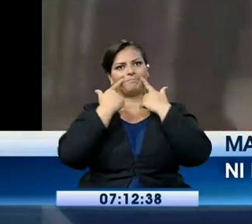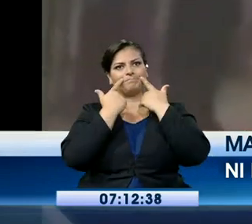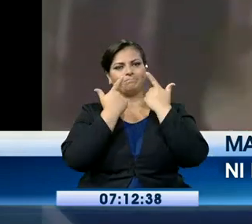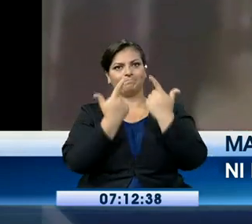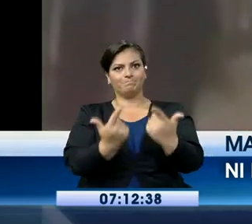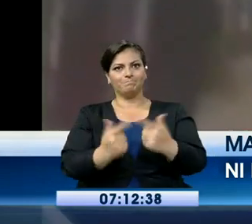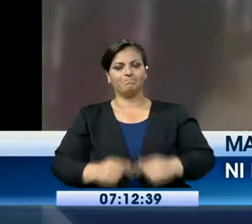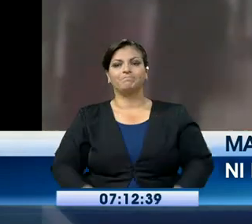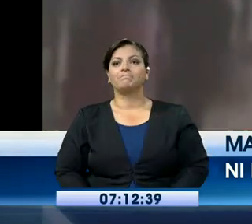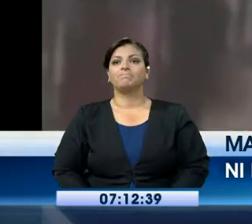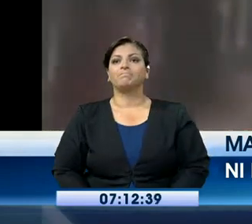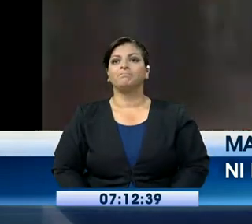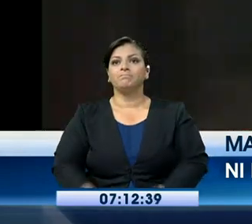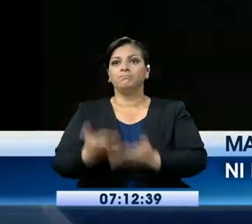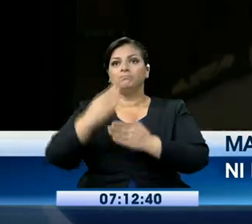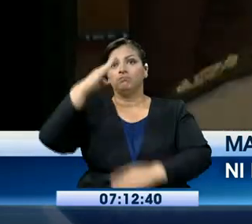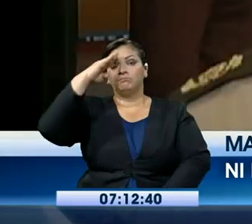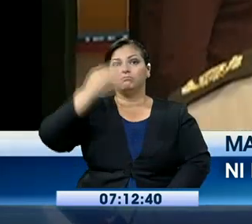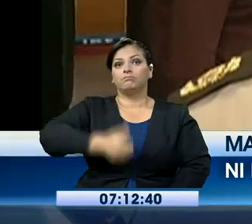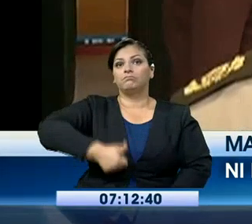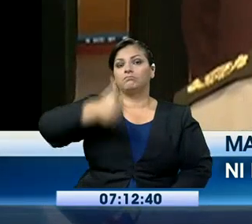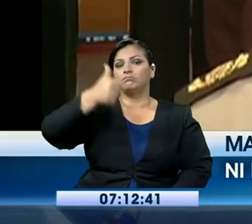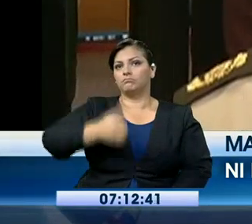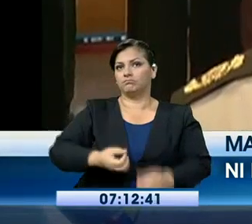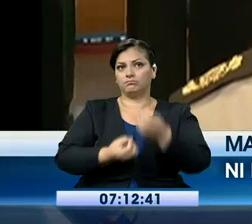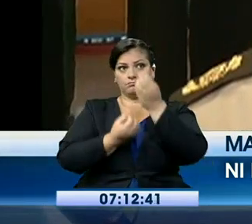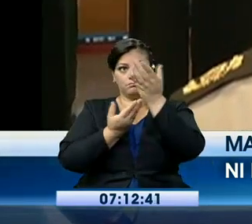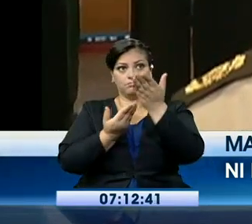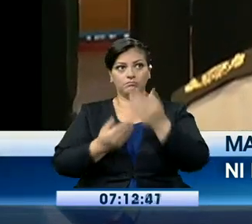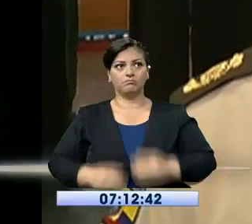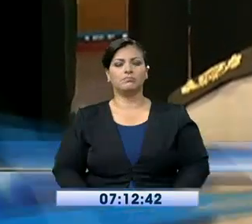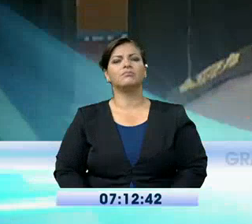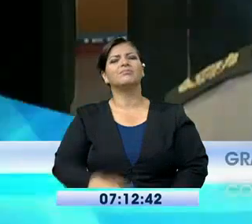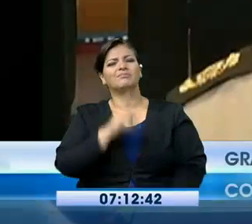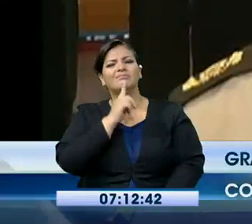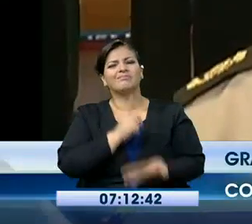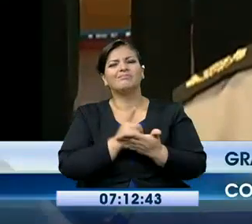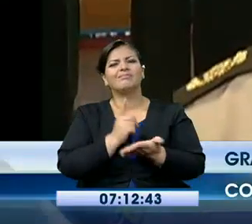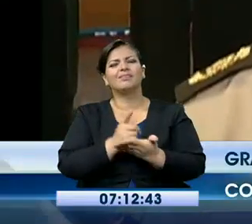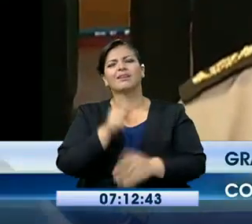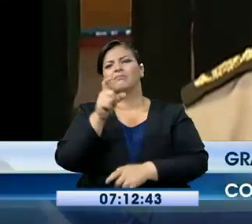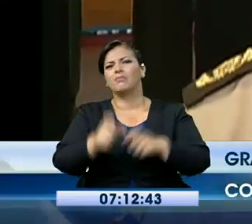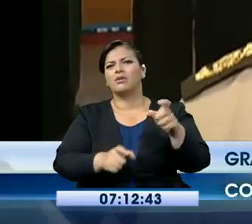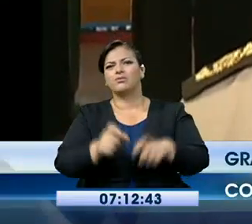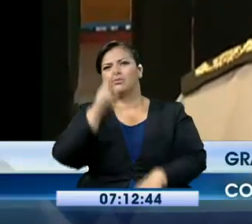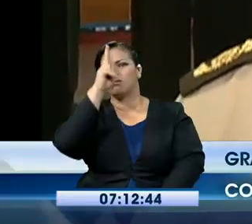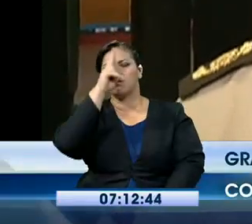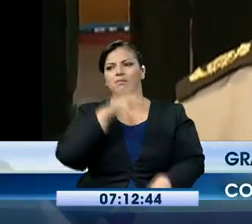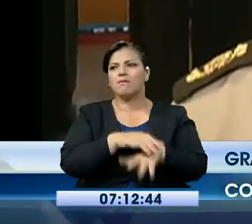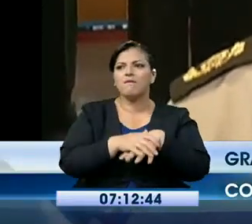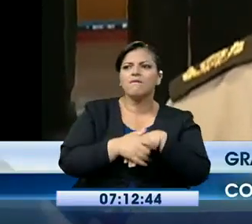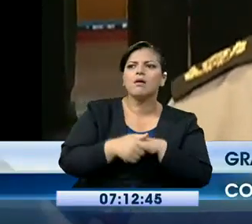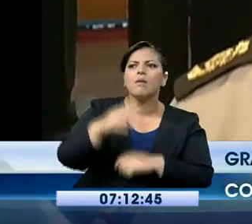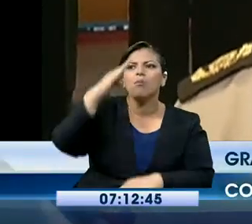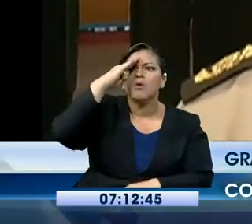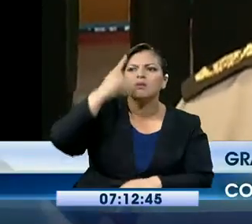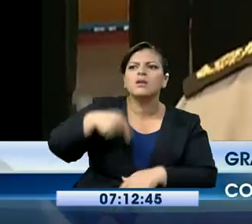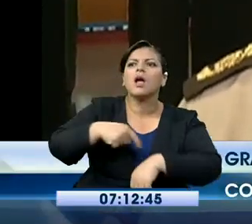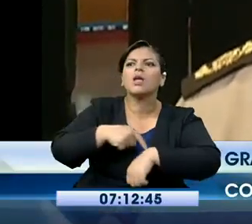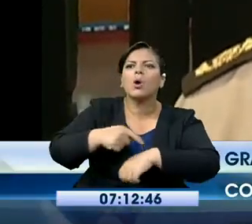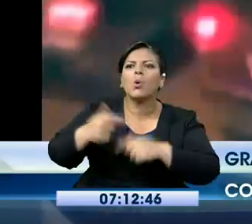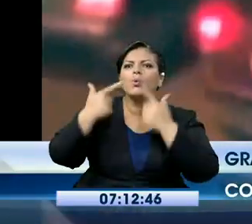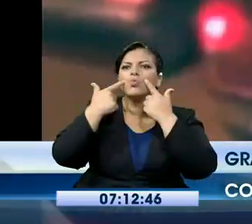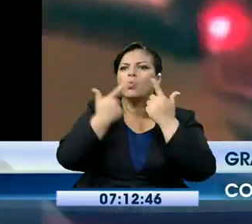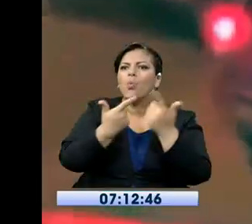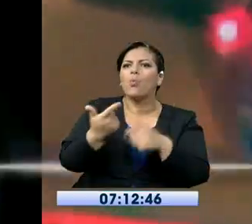es intermitente, pero la delincuencia también hace sus averiguaciones, sus mecanismos para asegurar su